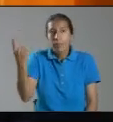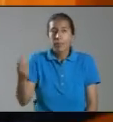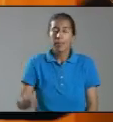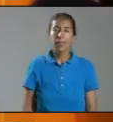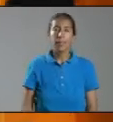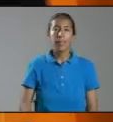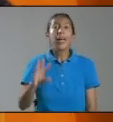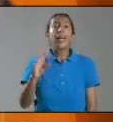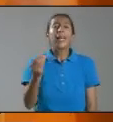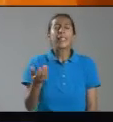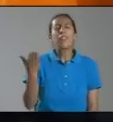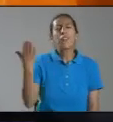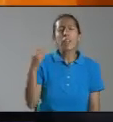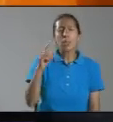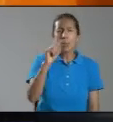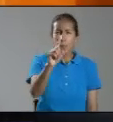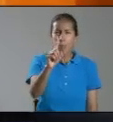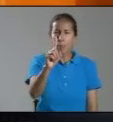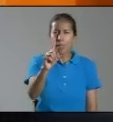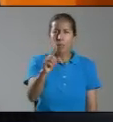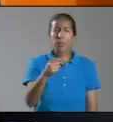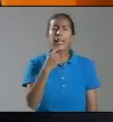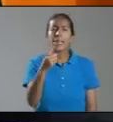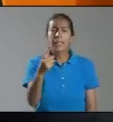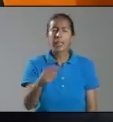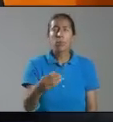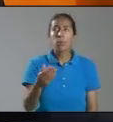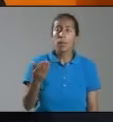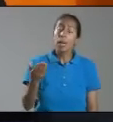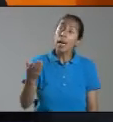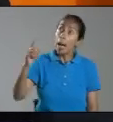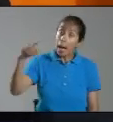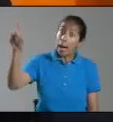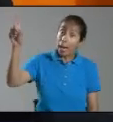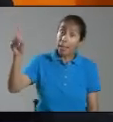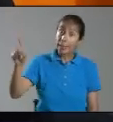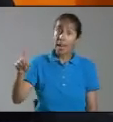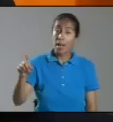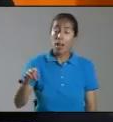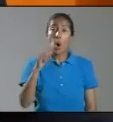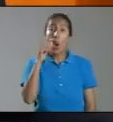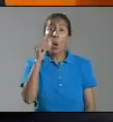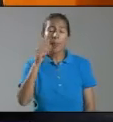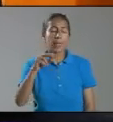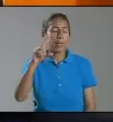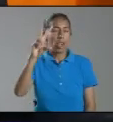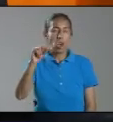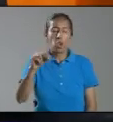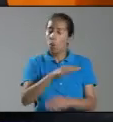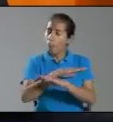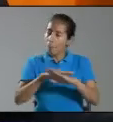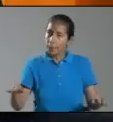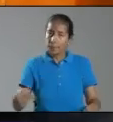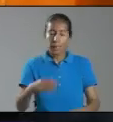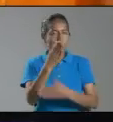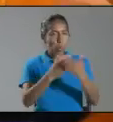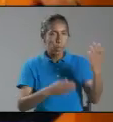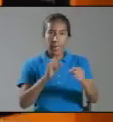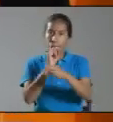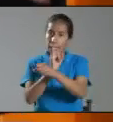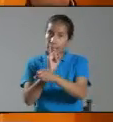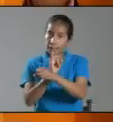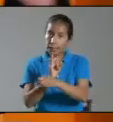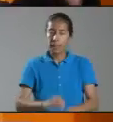¿Qué fue lo primero que le dijeron aquel hombre? Que por eso le decía, no basta con ir a la iglesia. Aquel hombre,